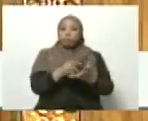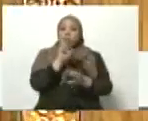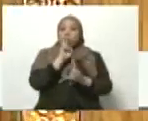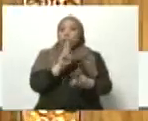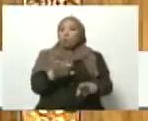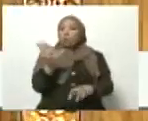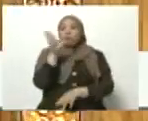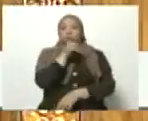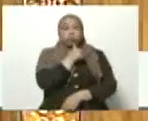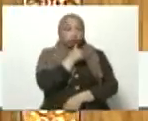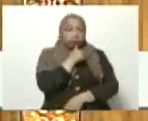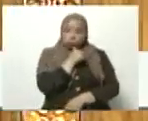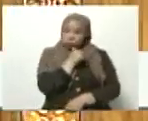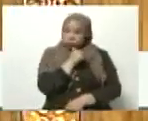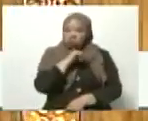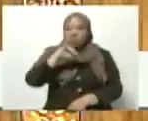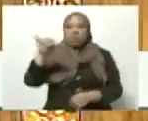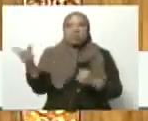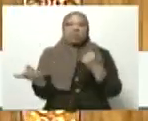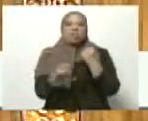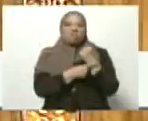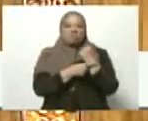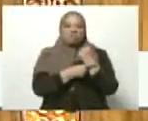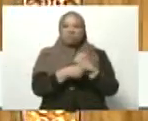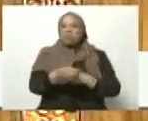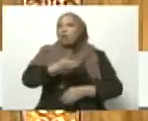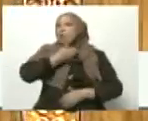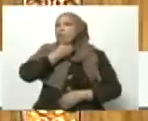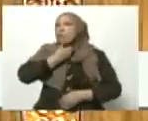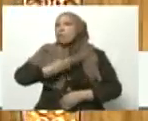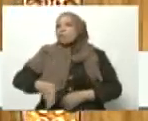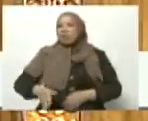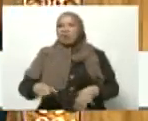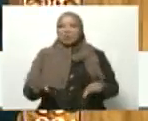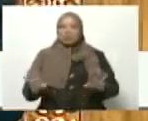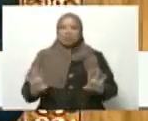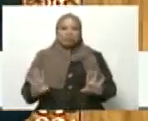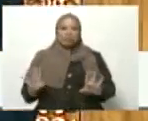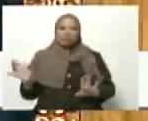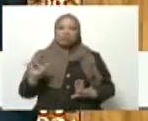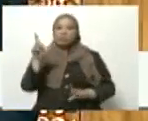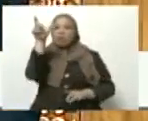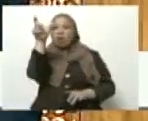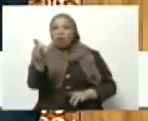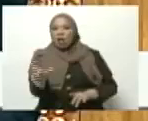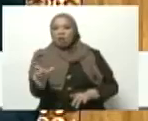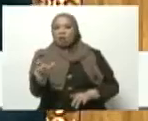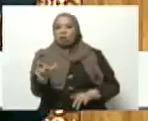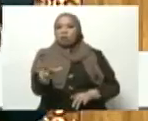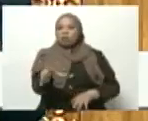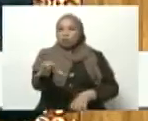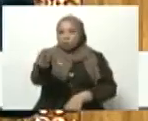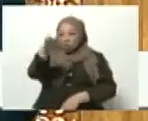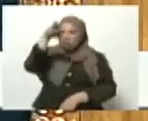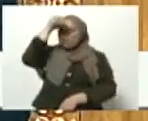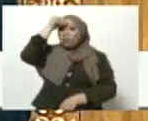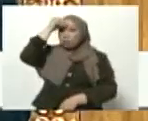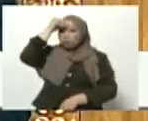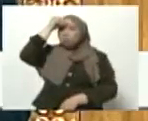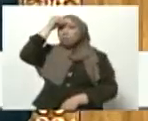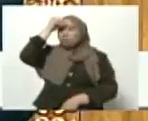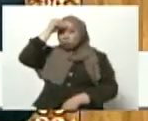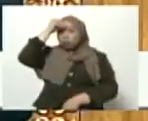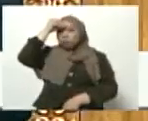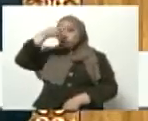muy complicado y tarda mucho tiempo. Esper dice en sus propias palabras, ahí fue cuando entendí que estos